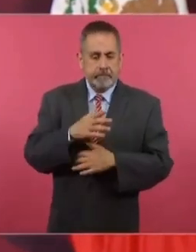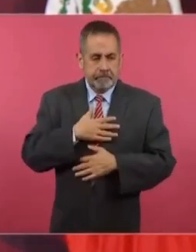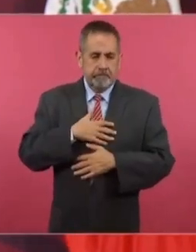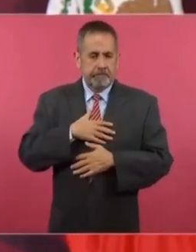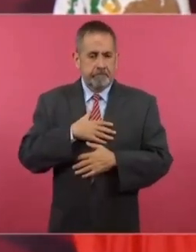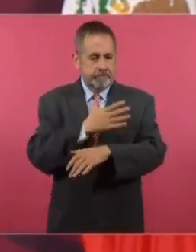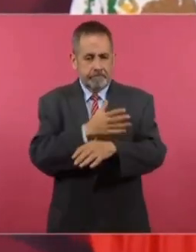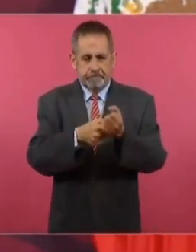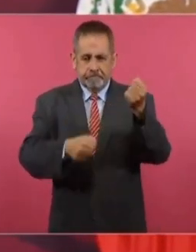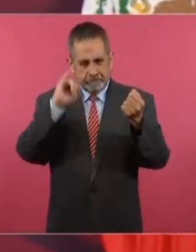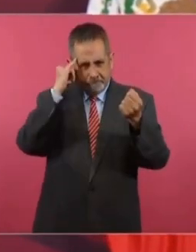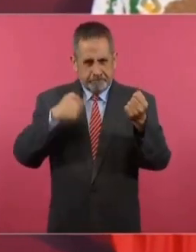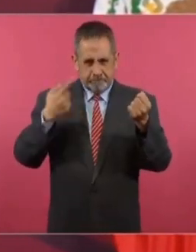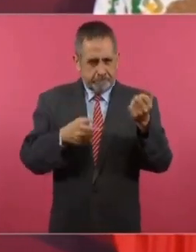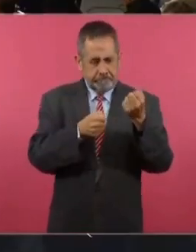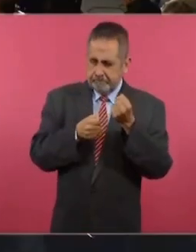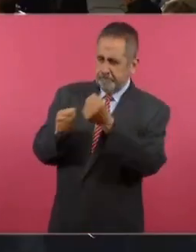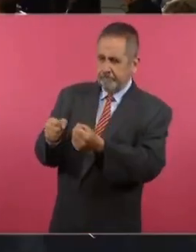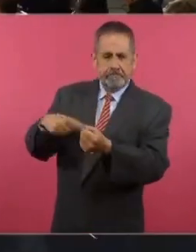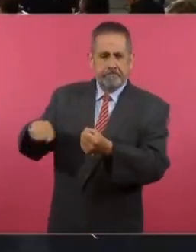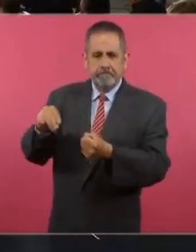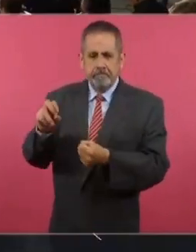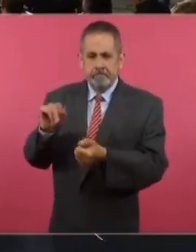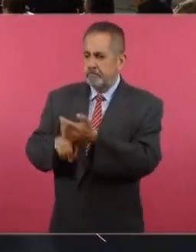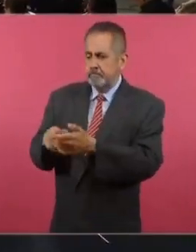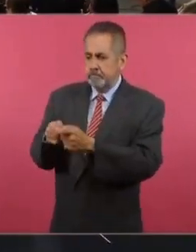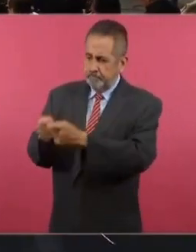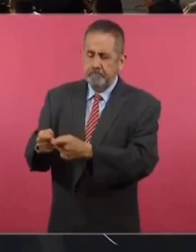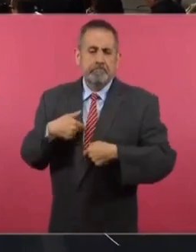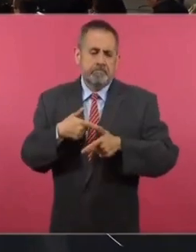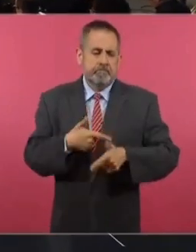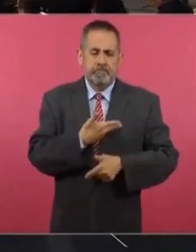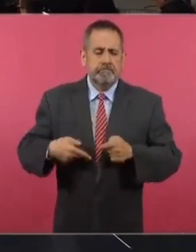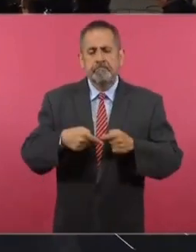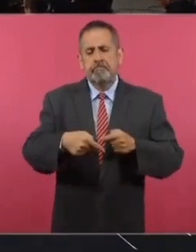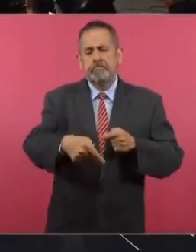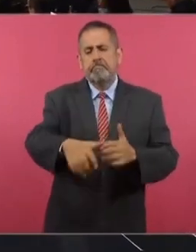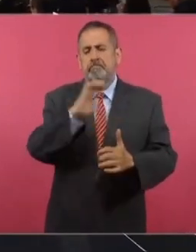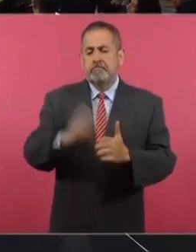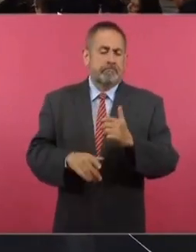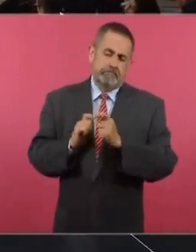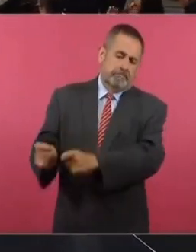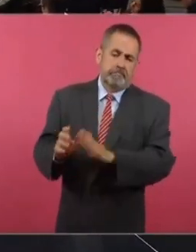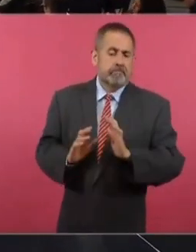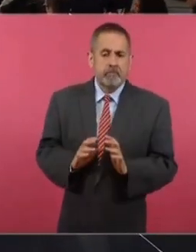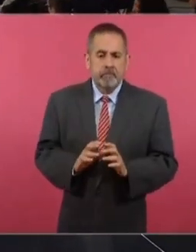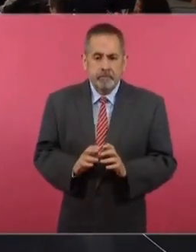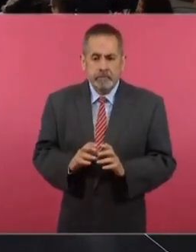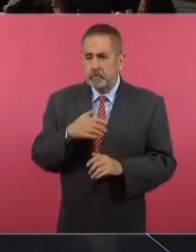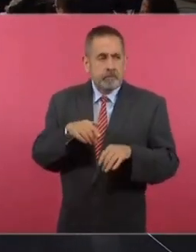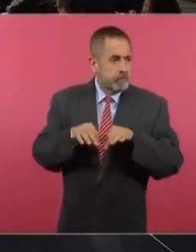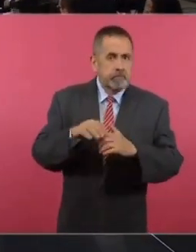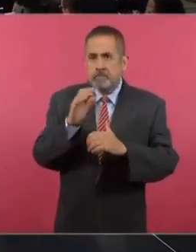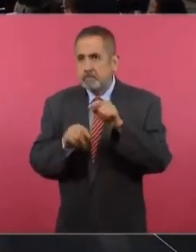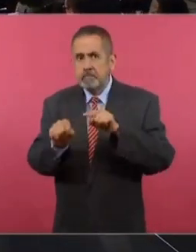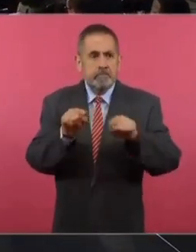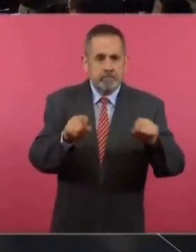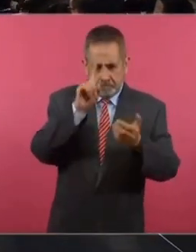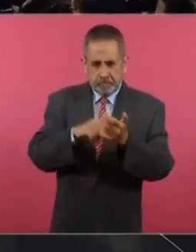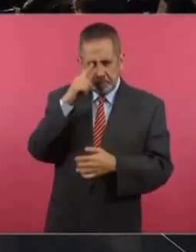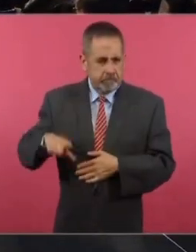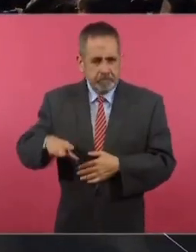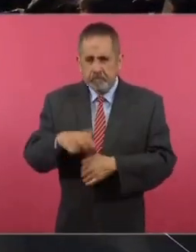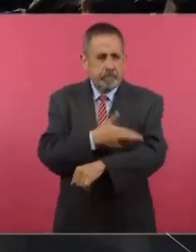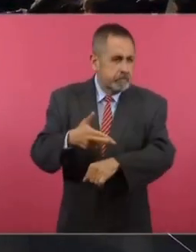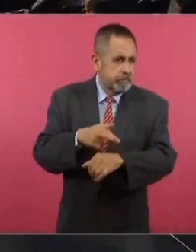para este la dirección del movimiento terminando todas las acciones y Obras del